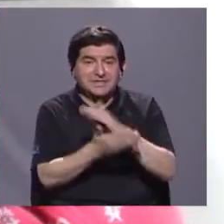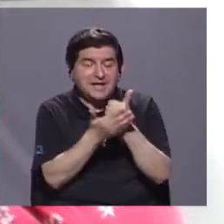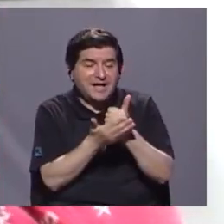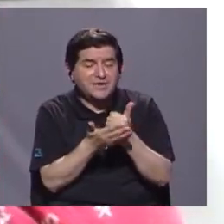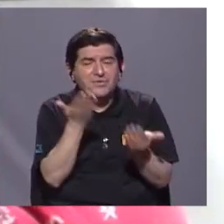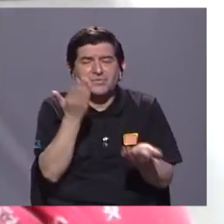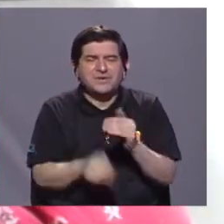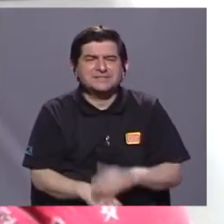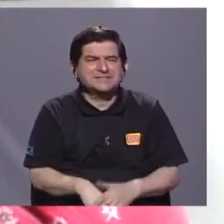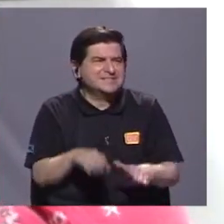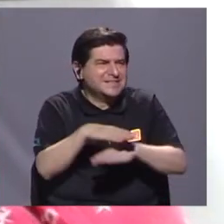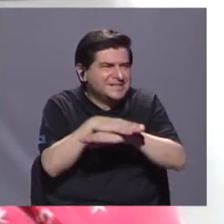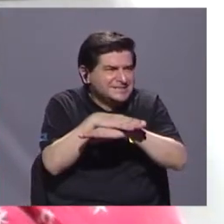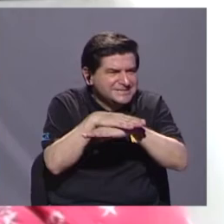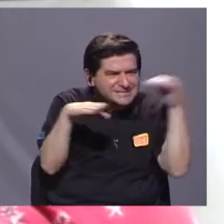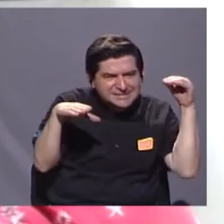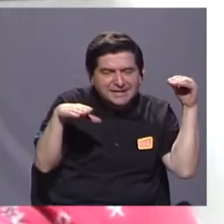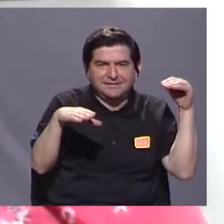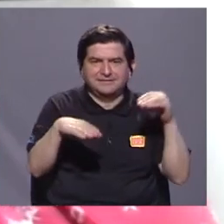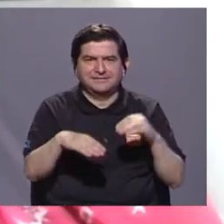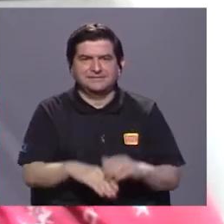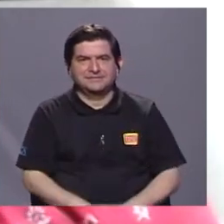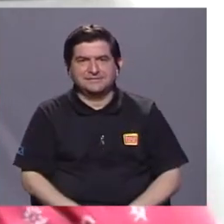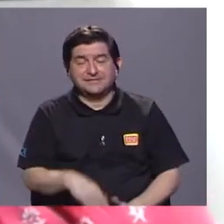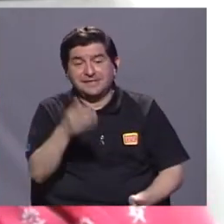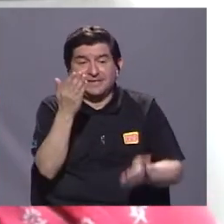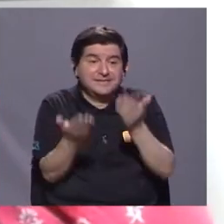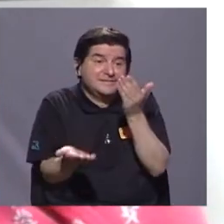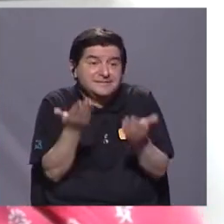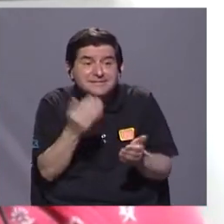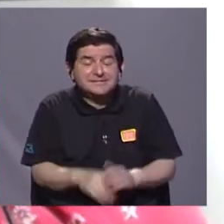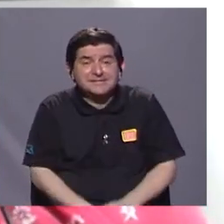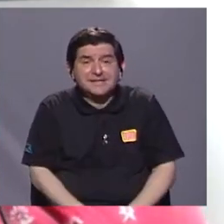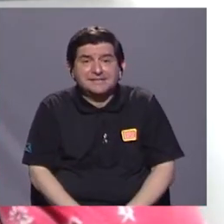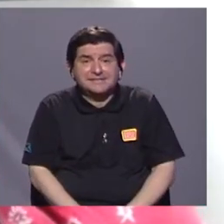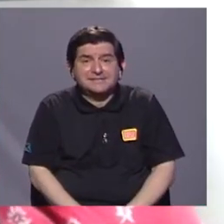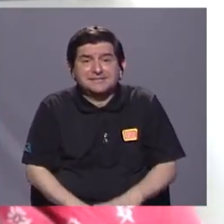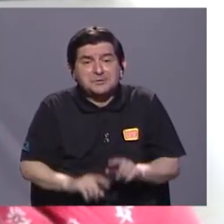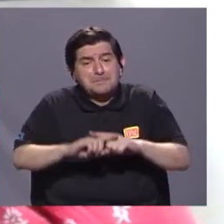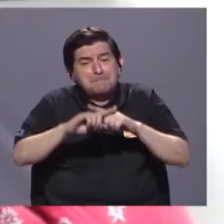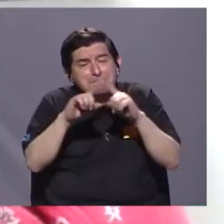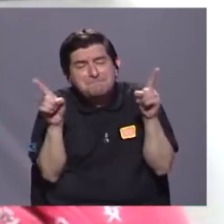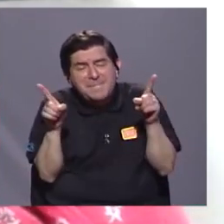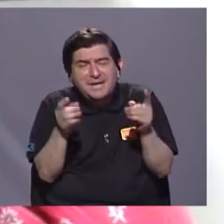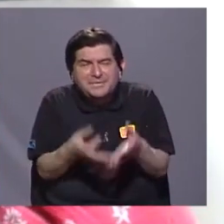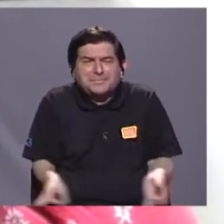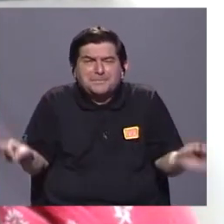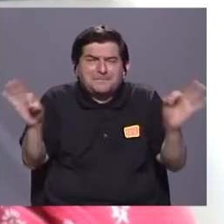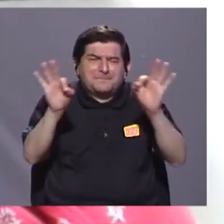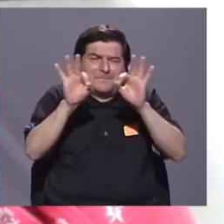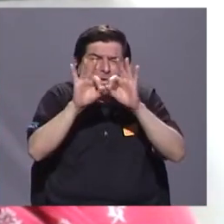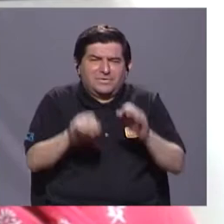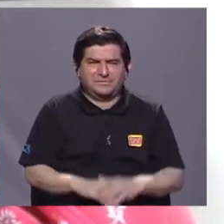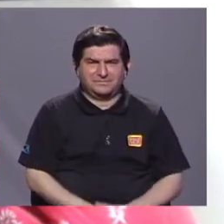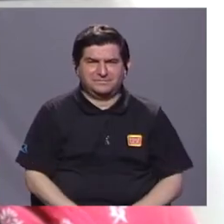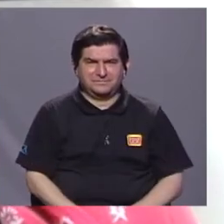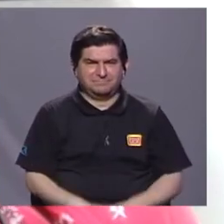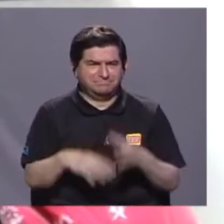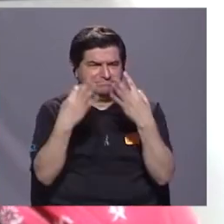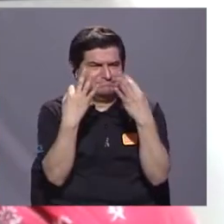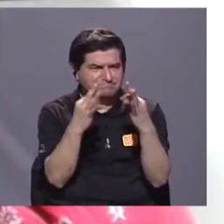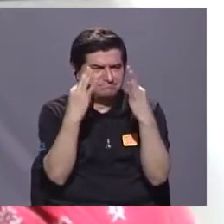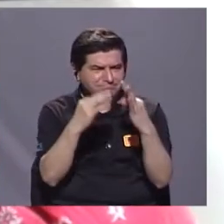uno que se escapan un poquito más y se escapan un poquito menos pero lo importante es más bien ver